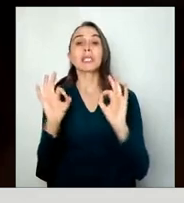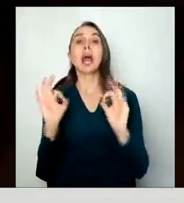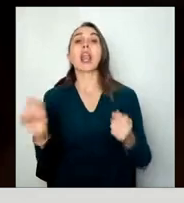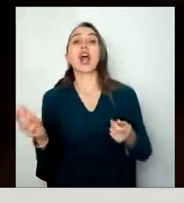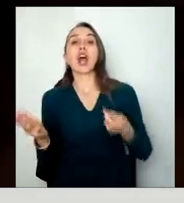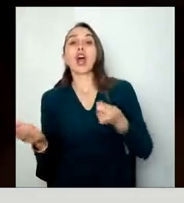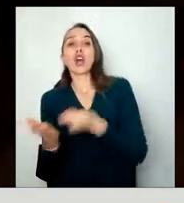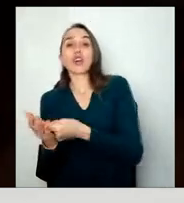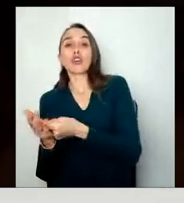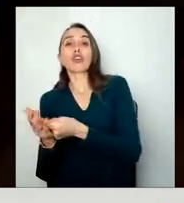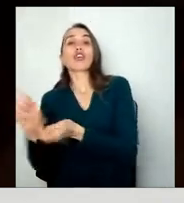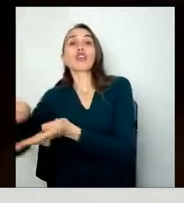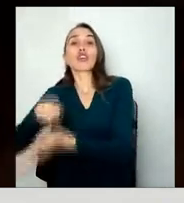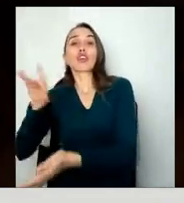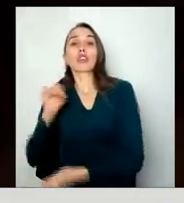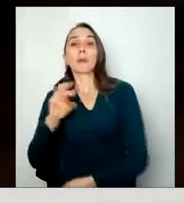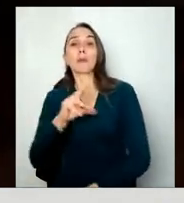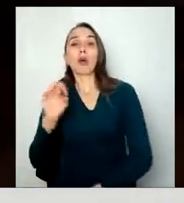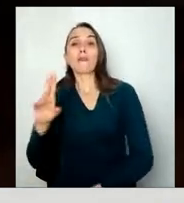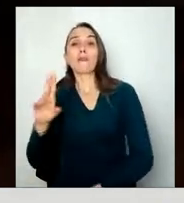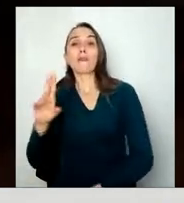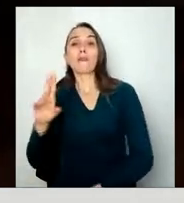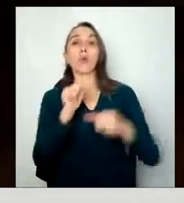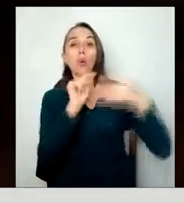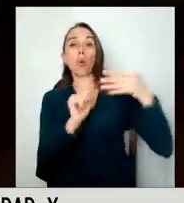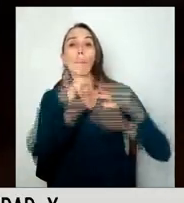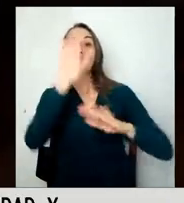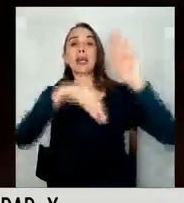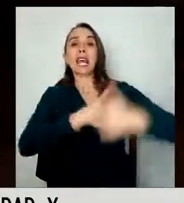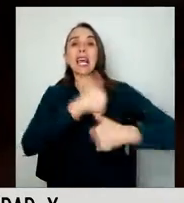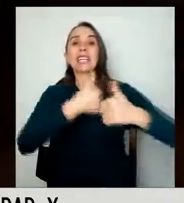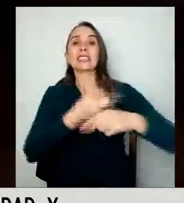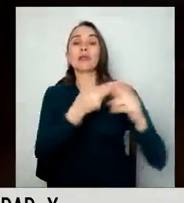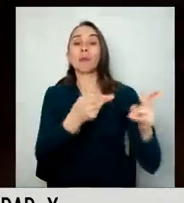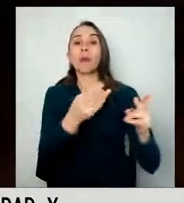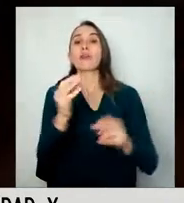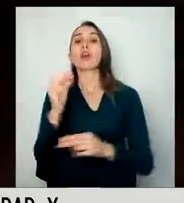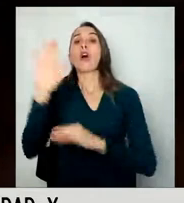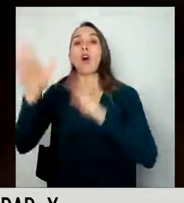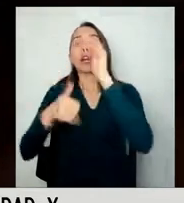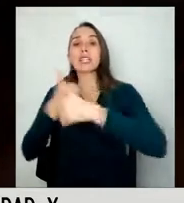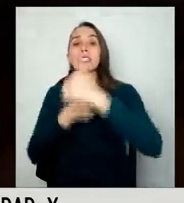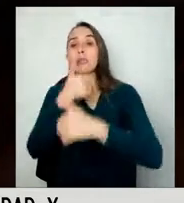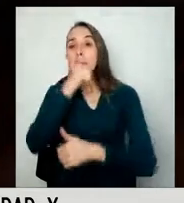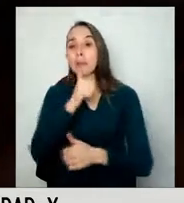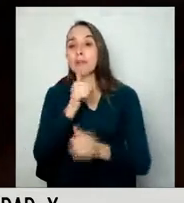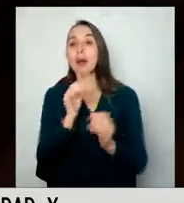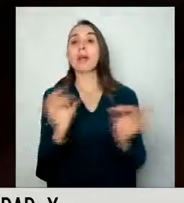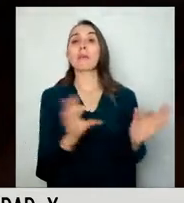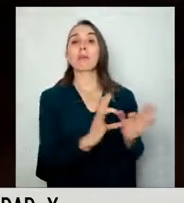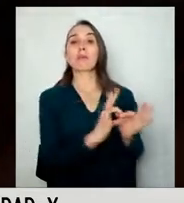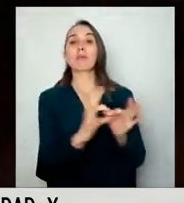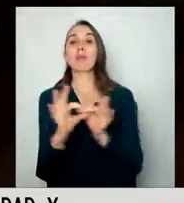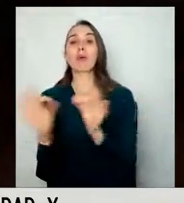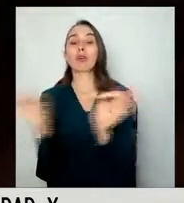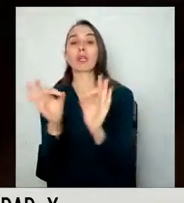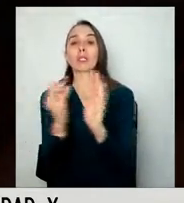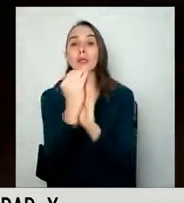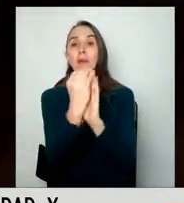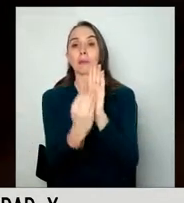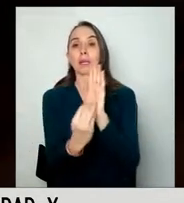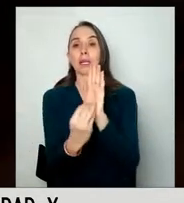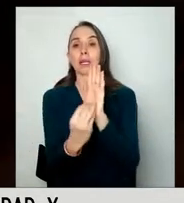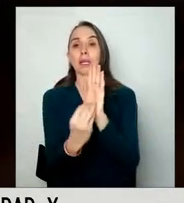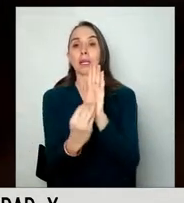sin la ocurrencia de los requisitos de licitación pública o privada únicamente por las causas expresadas y señaladas en el artículo número